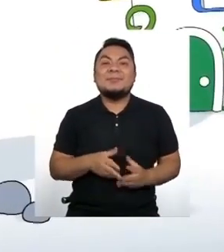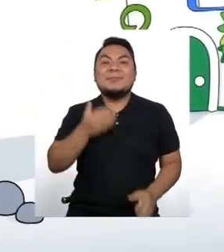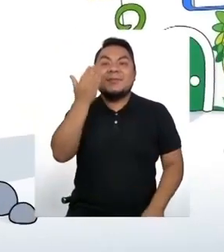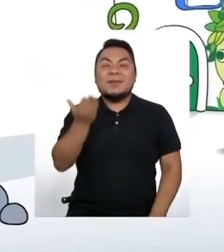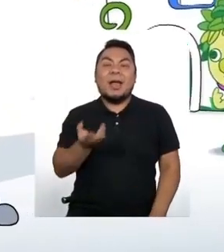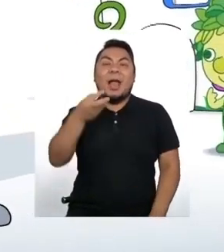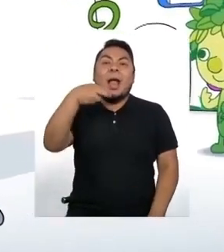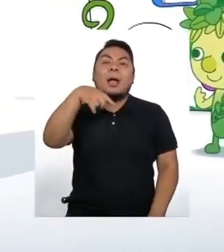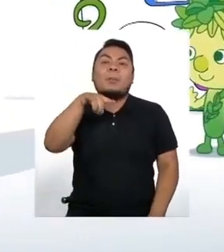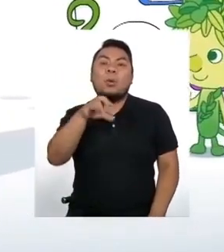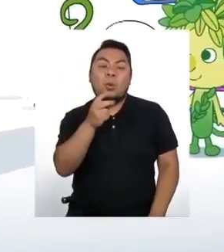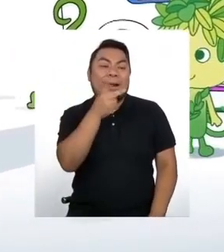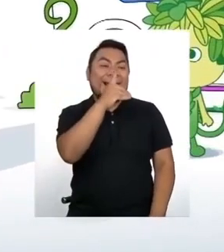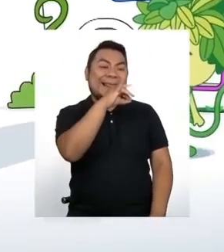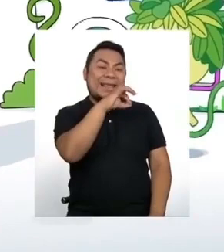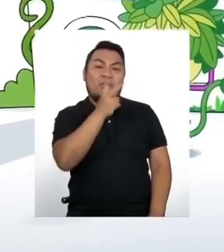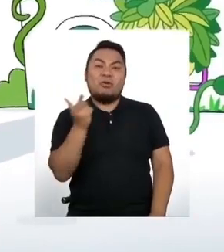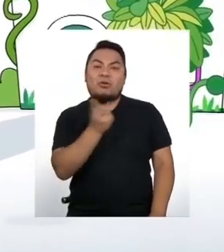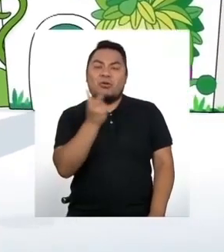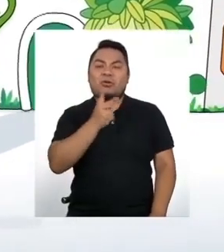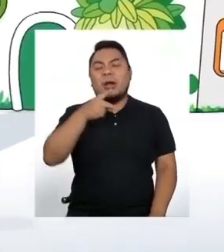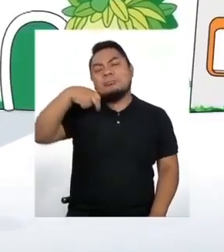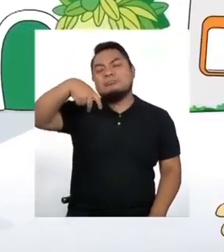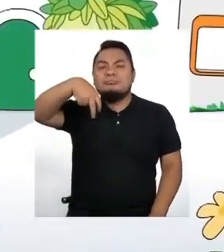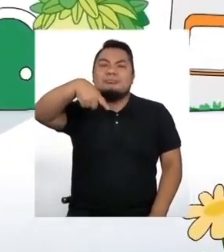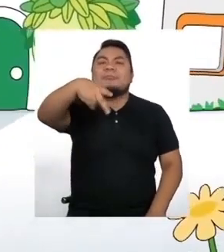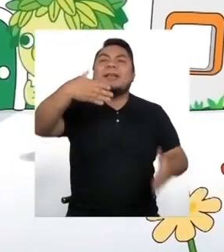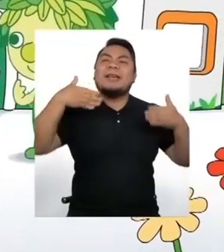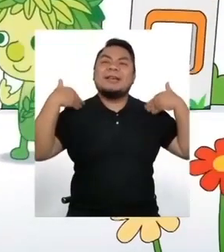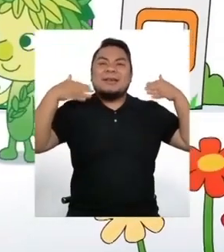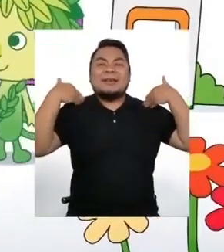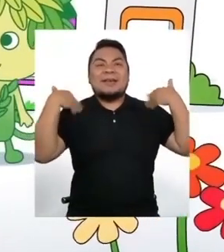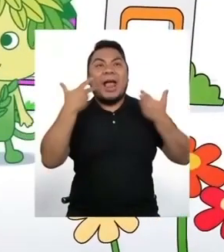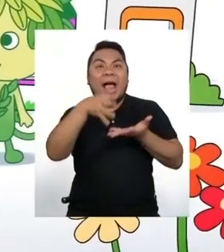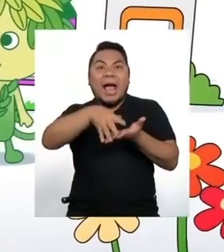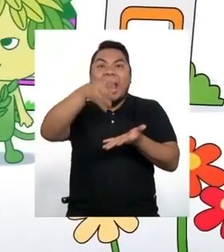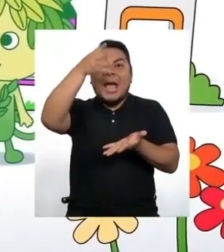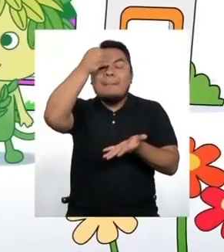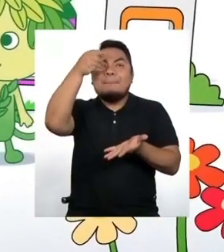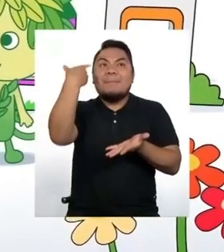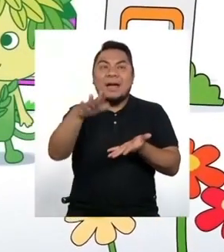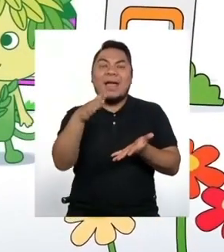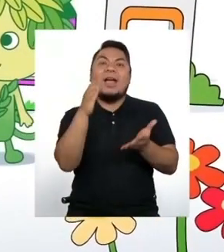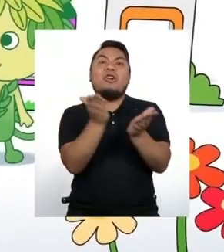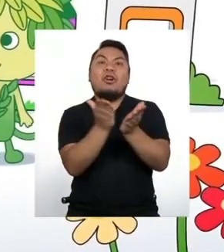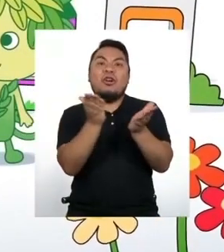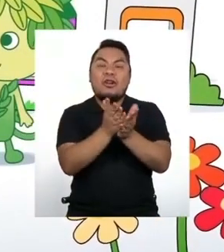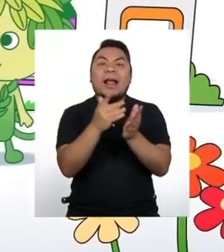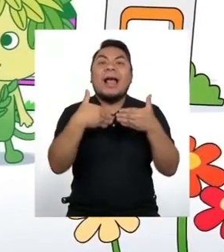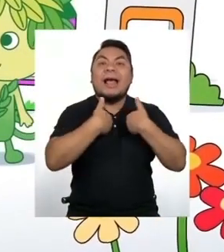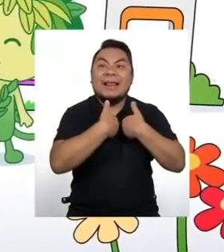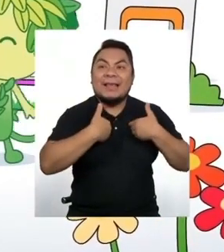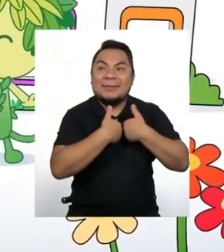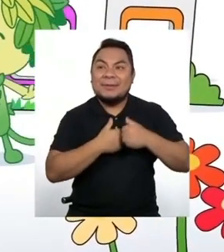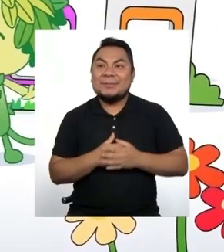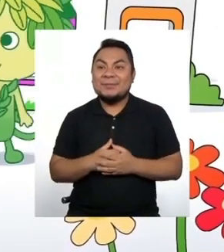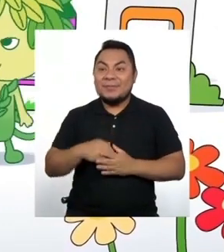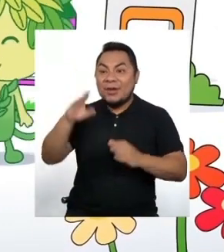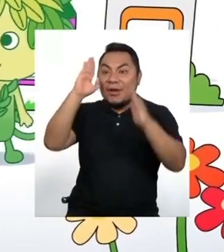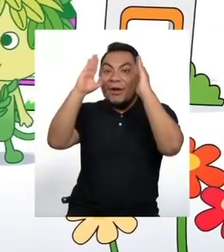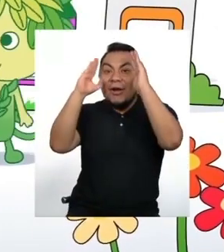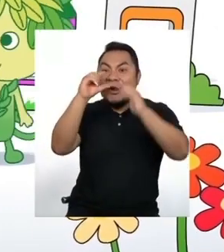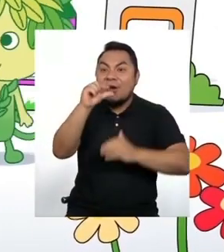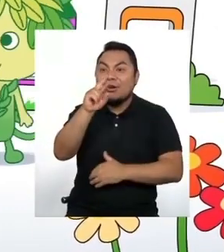Ay, ¿pero por qué? Yo he visto en las noticias que los niños ya pueden salir. Escuché